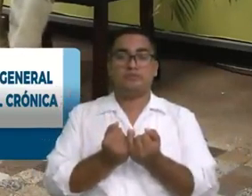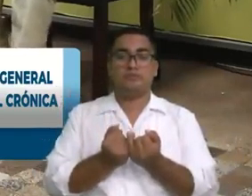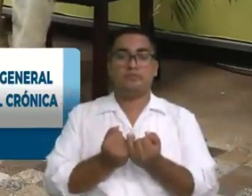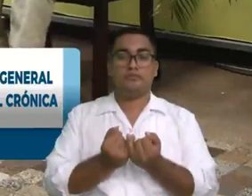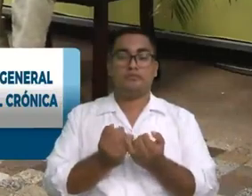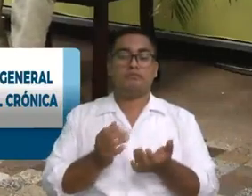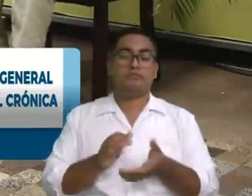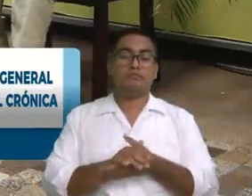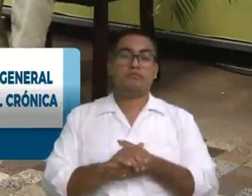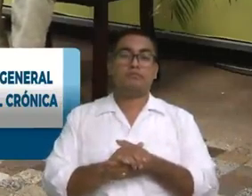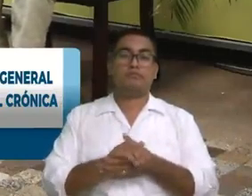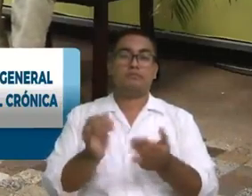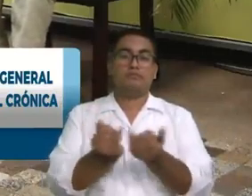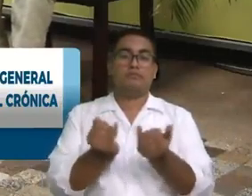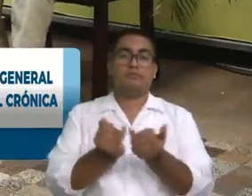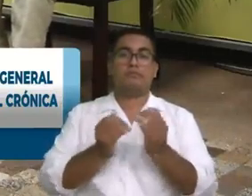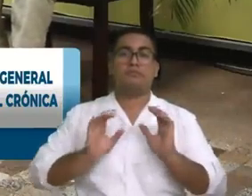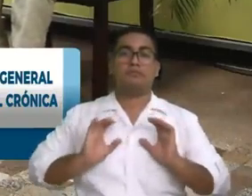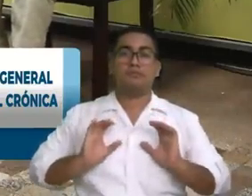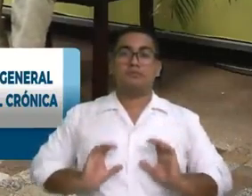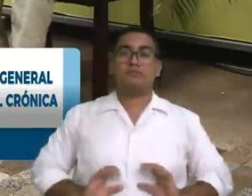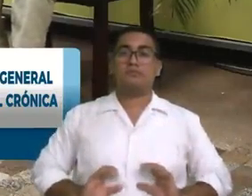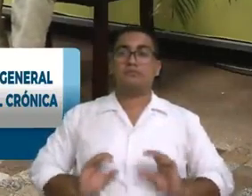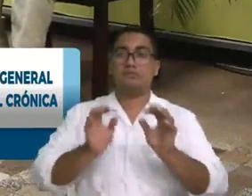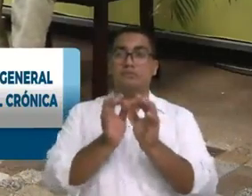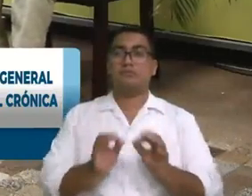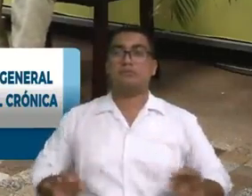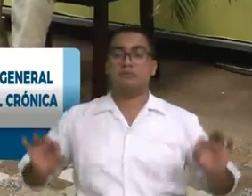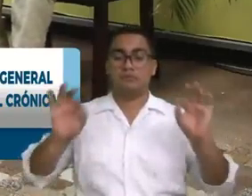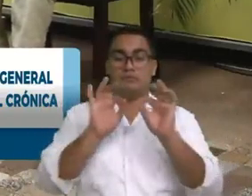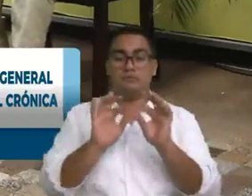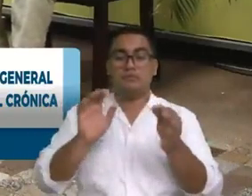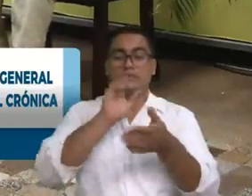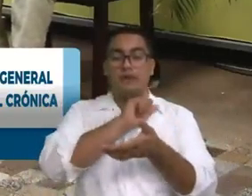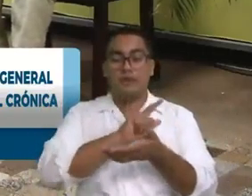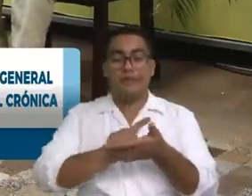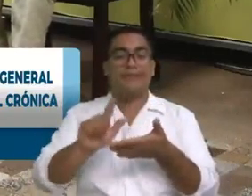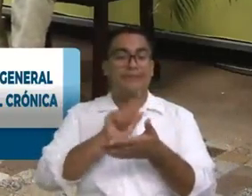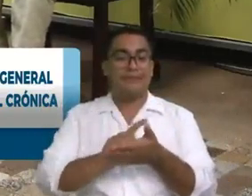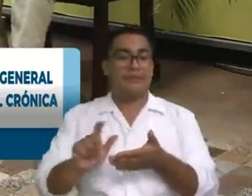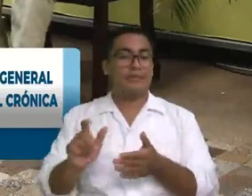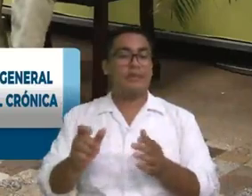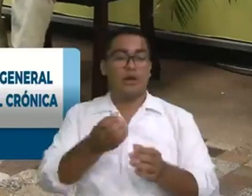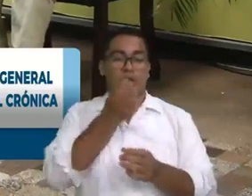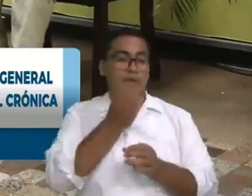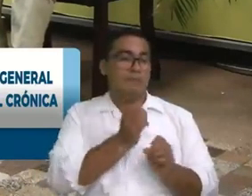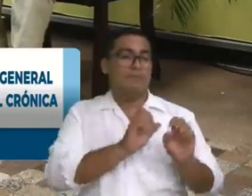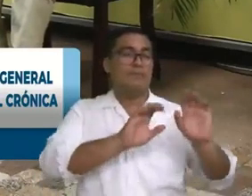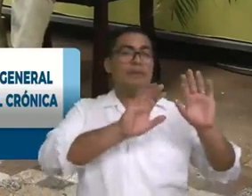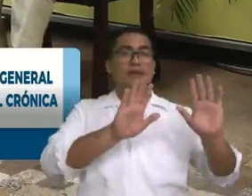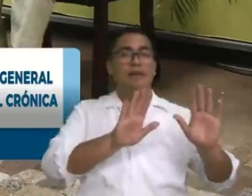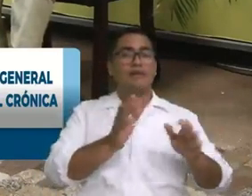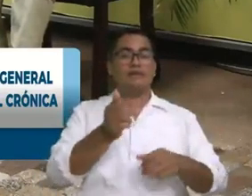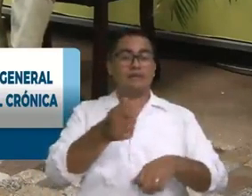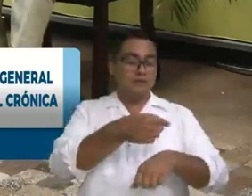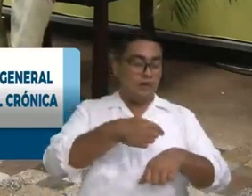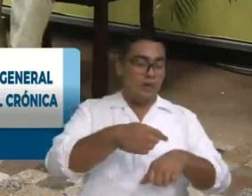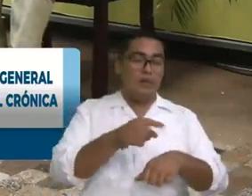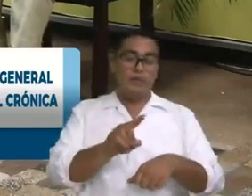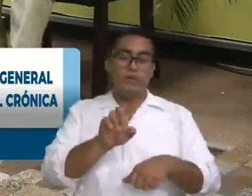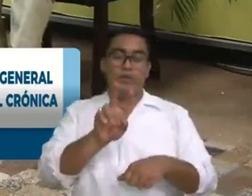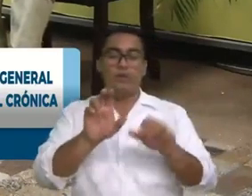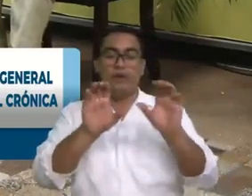desecho. Sí, así pasa con nuestro así cuerpo. Así pasa, hay que ir licuando cada seis horas, en el desayuno, seis horas después, en el almuerzo, dos